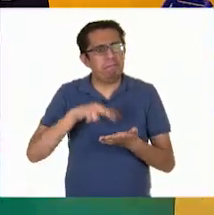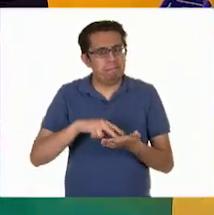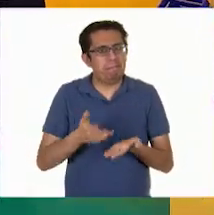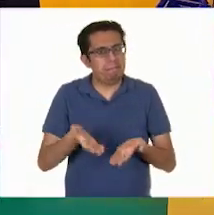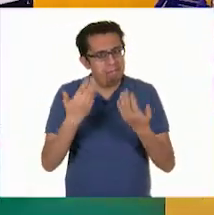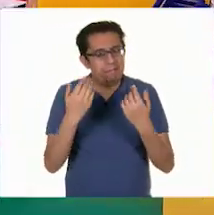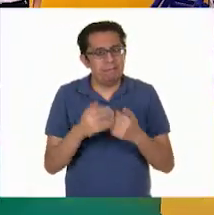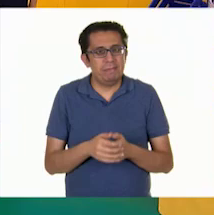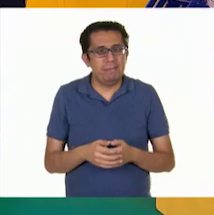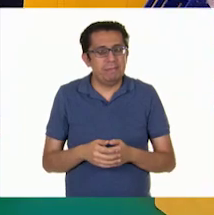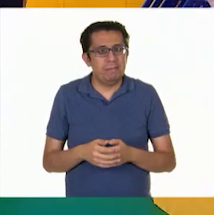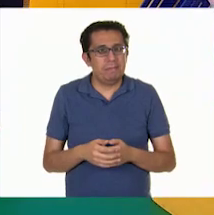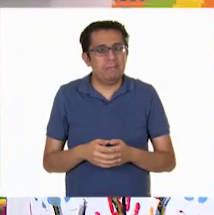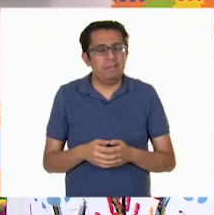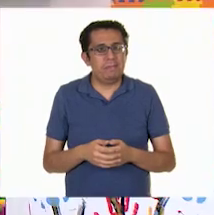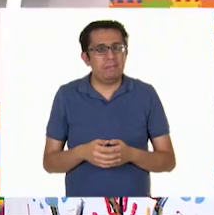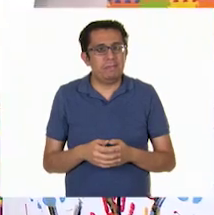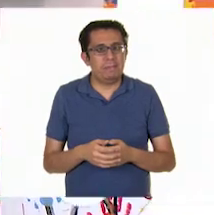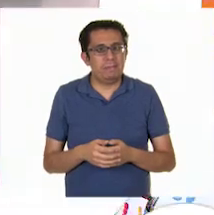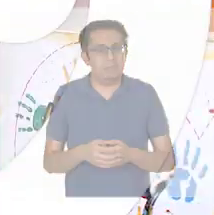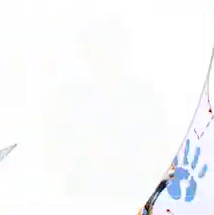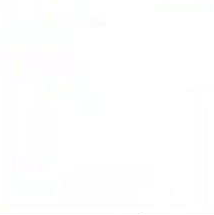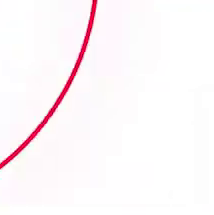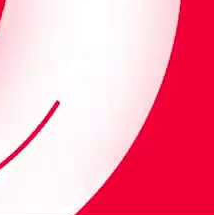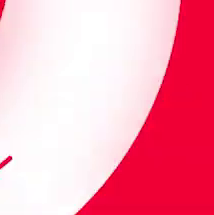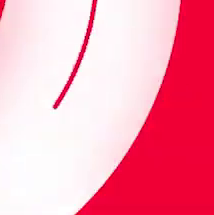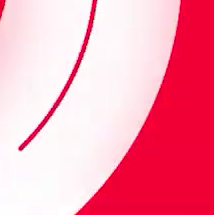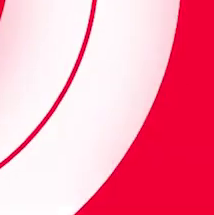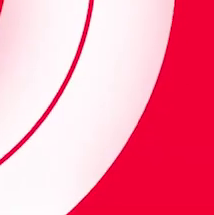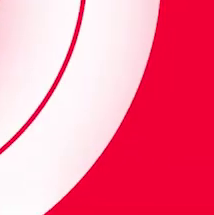niños. Vamos a una pausa activa.